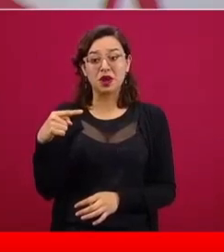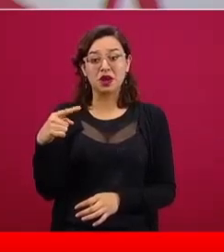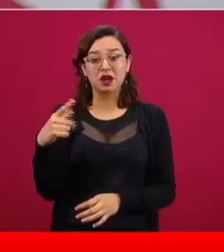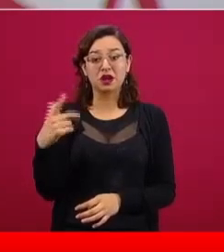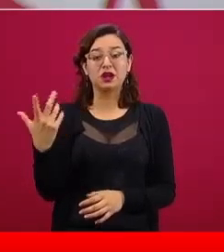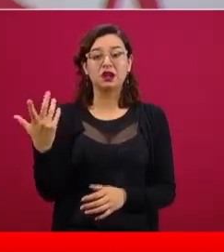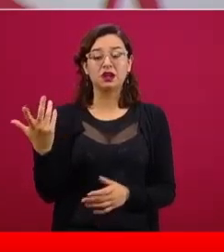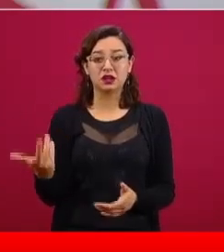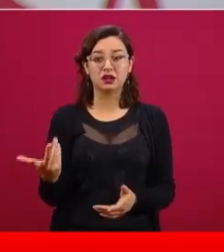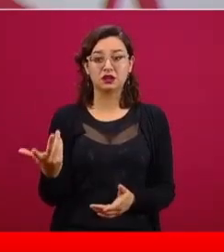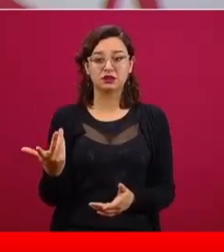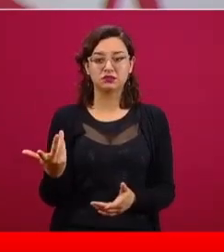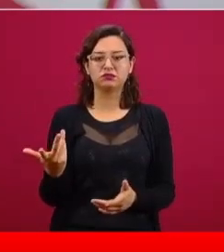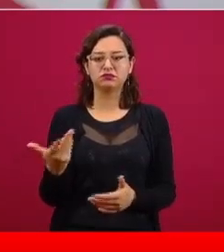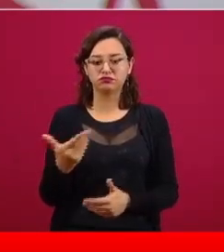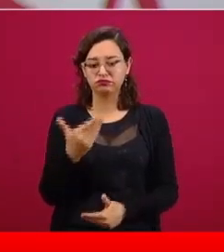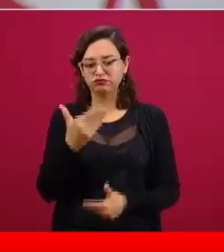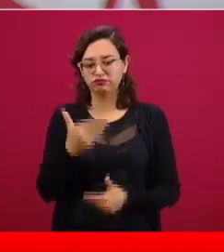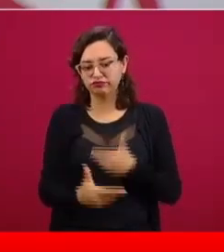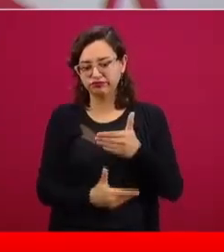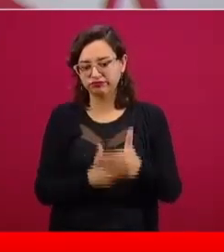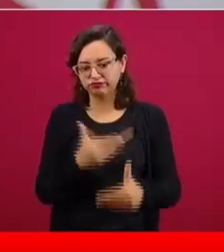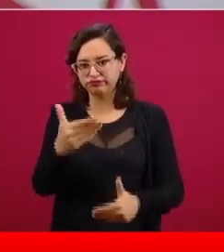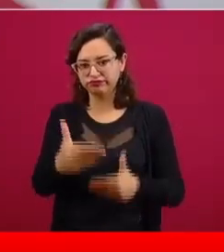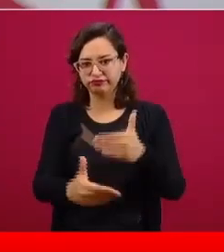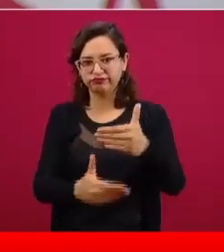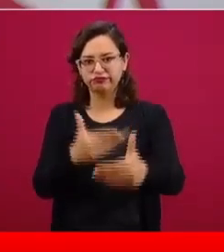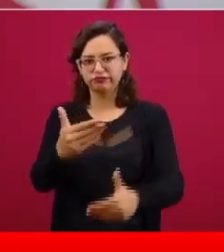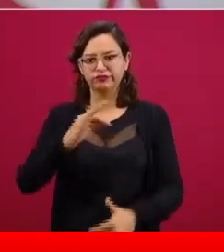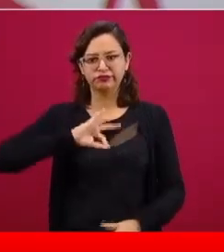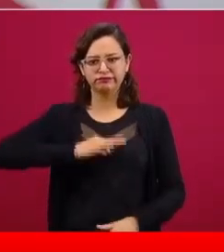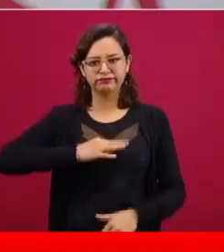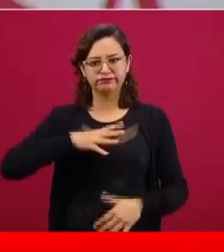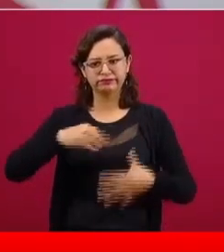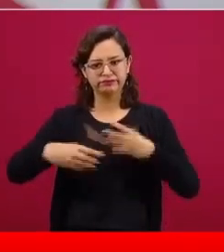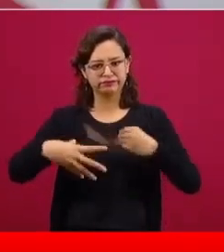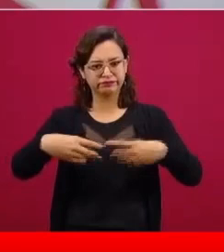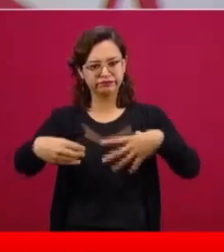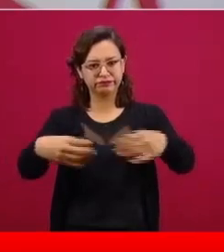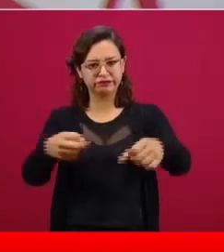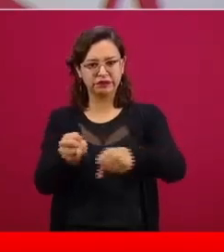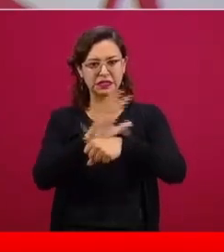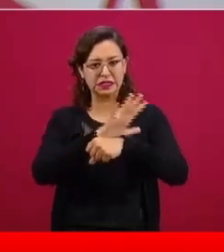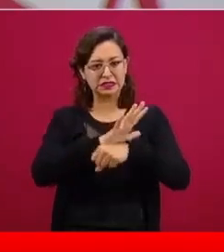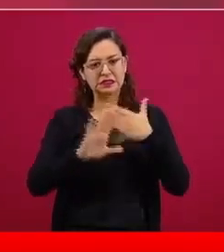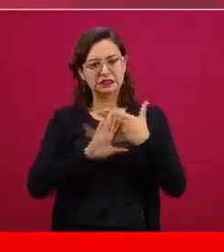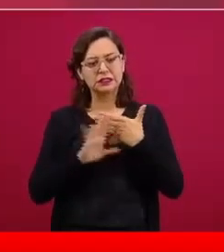enfrentar con buenos resultados la pandemia del coronavirus.